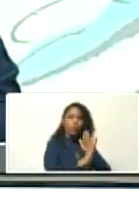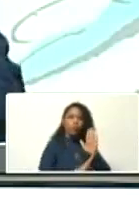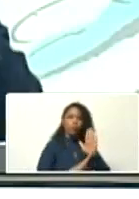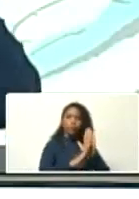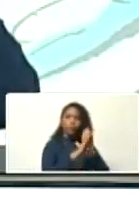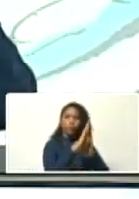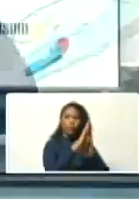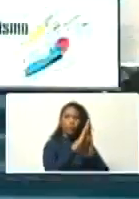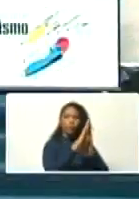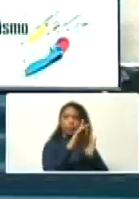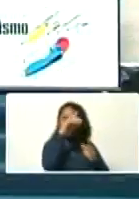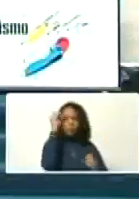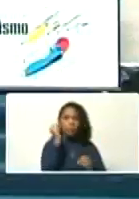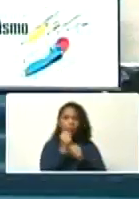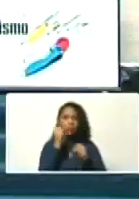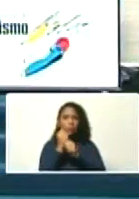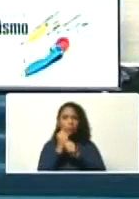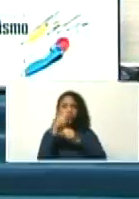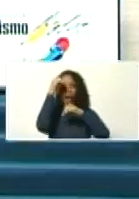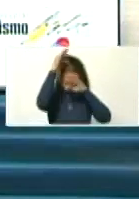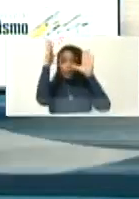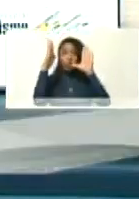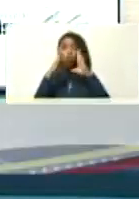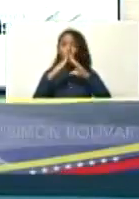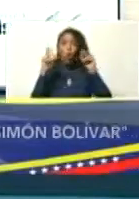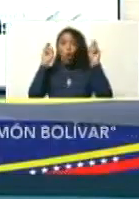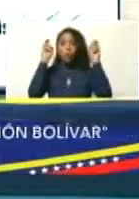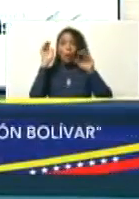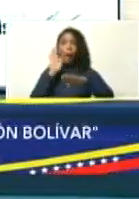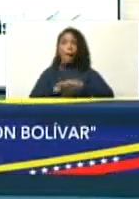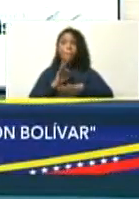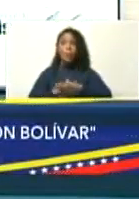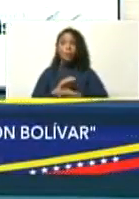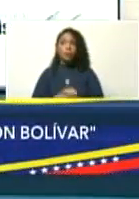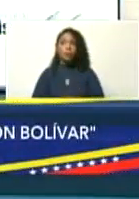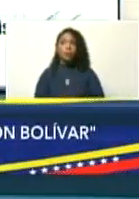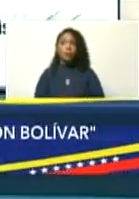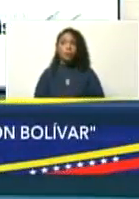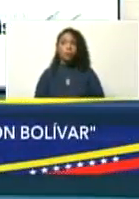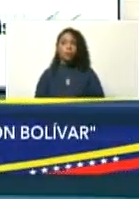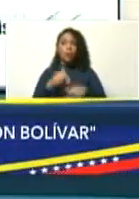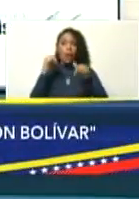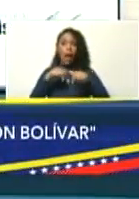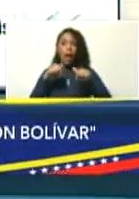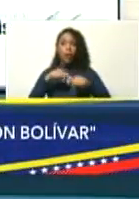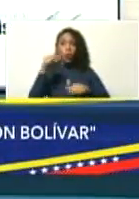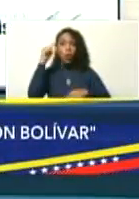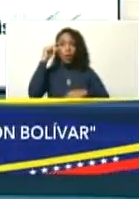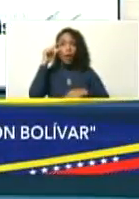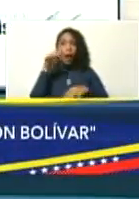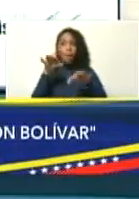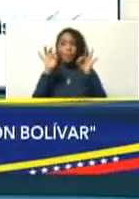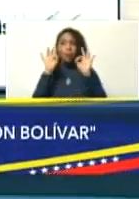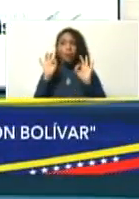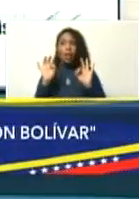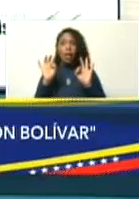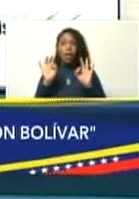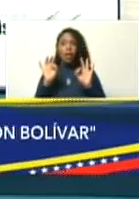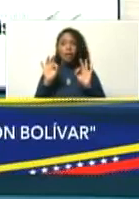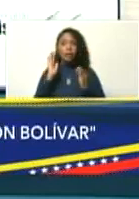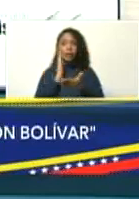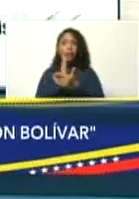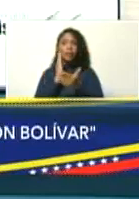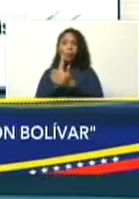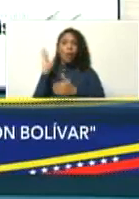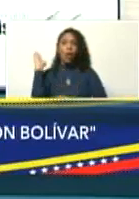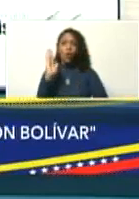trabajando, pendiente de todos los temas. Estos días, en especial, siempre nos